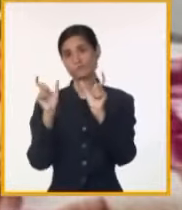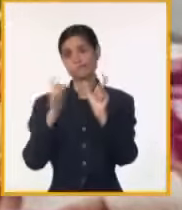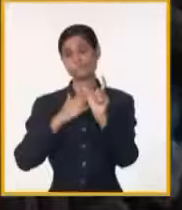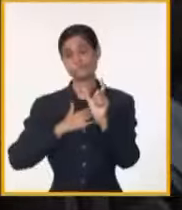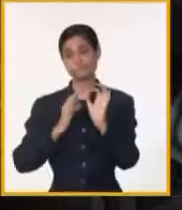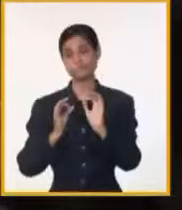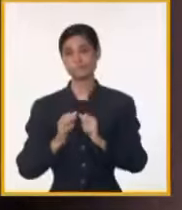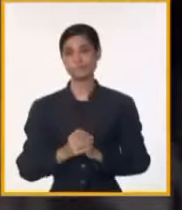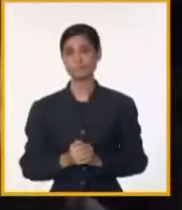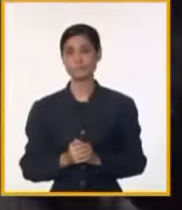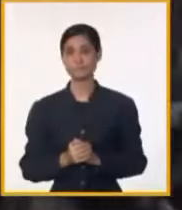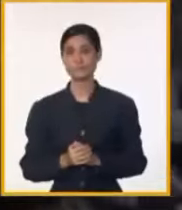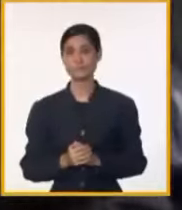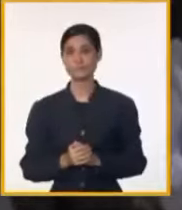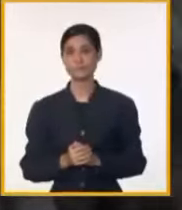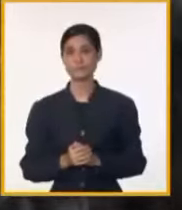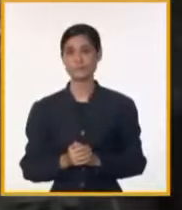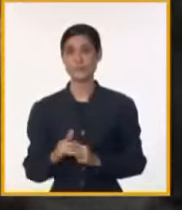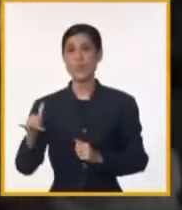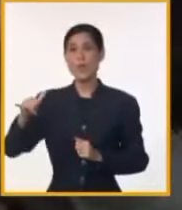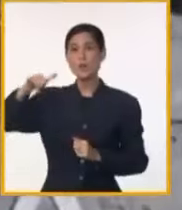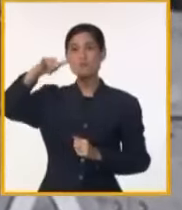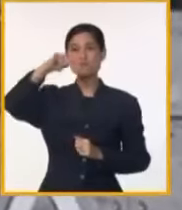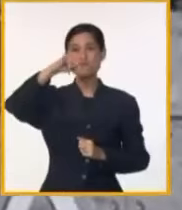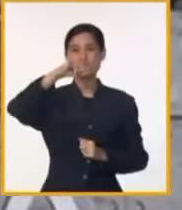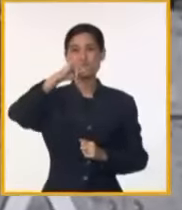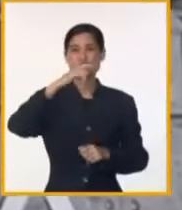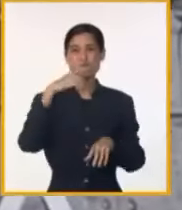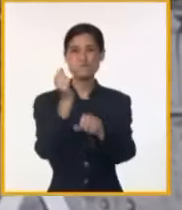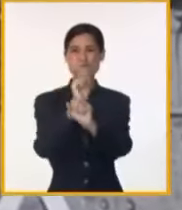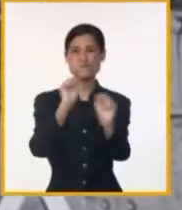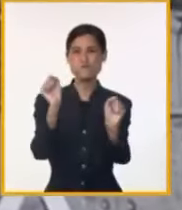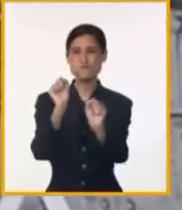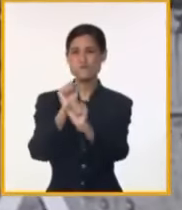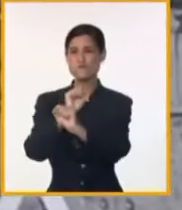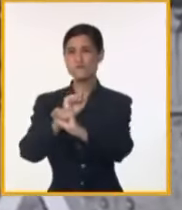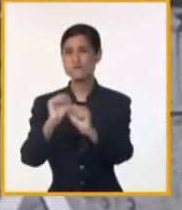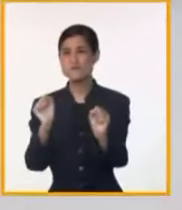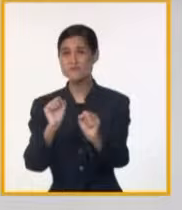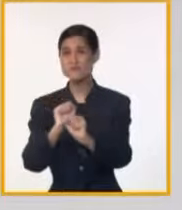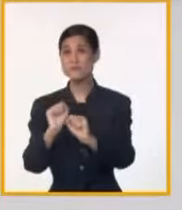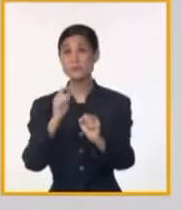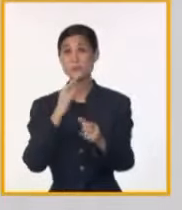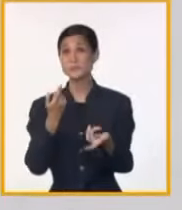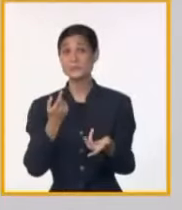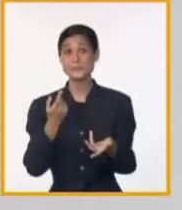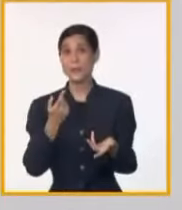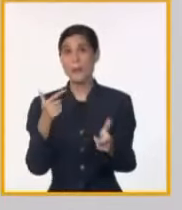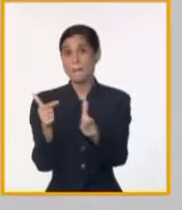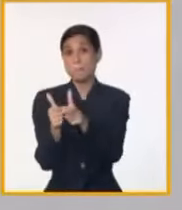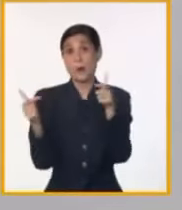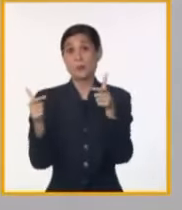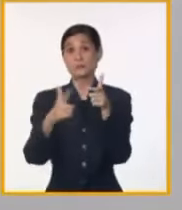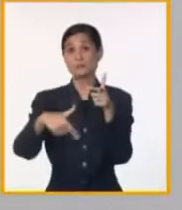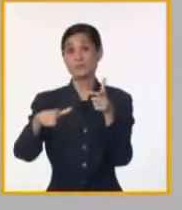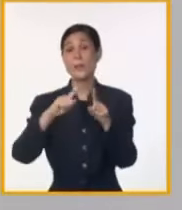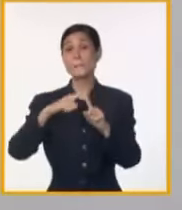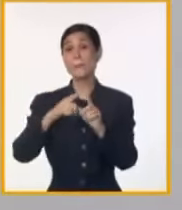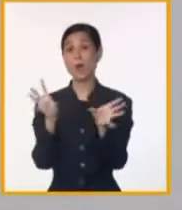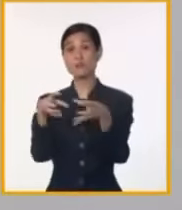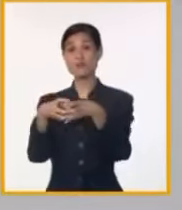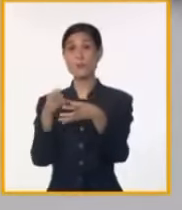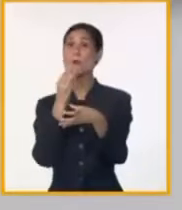calle los ataques aéreos vienen acompañados Por cada vez más incursiones terrestres las fuerzas israelíes de defensa